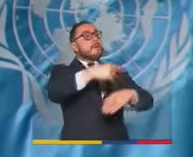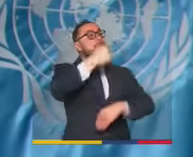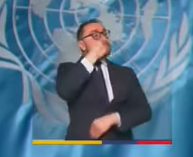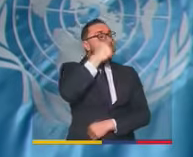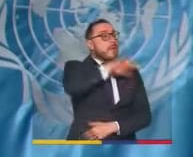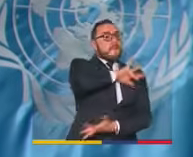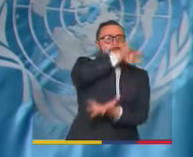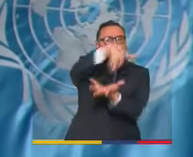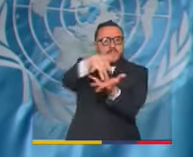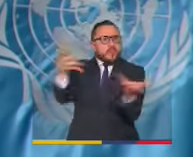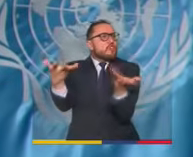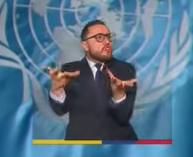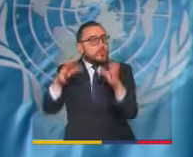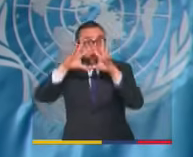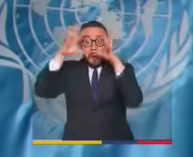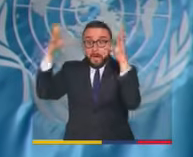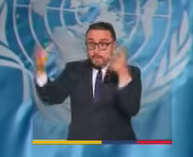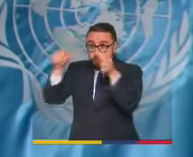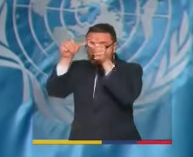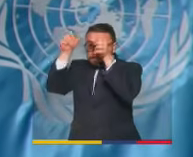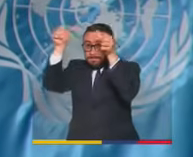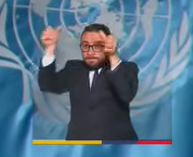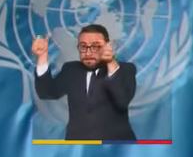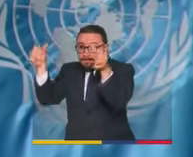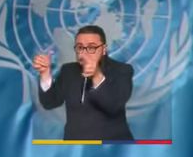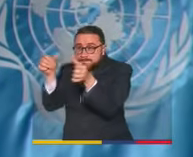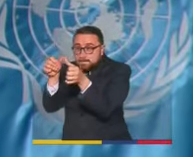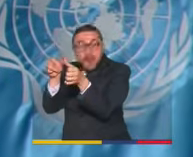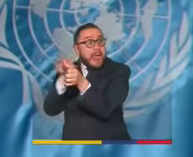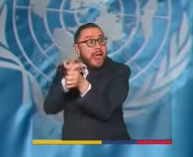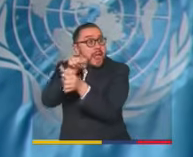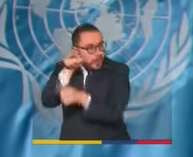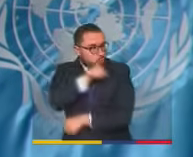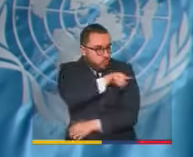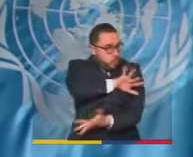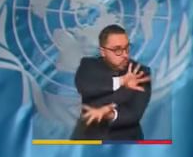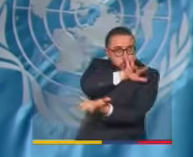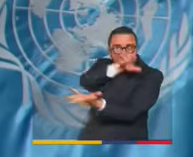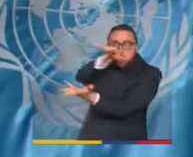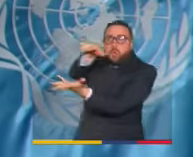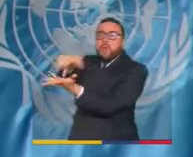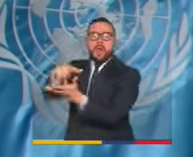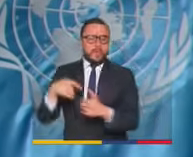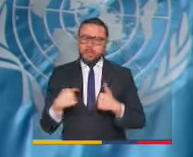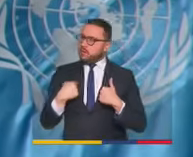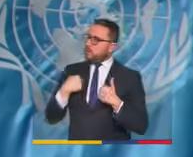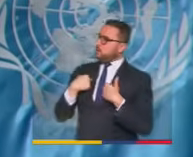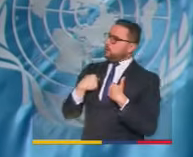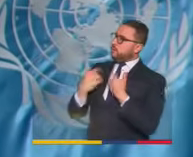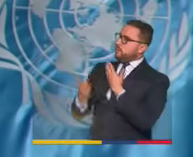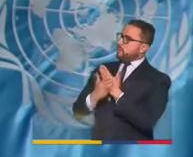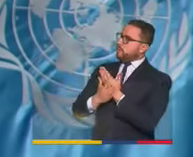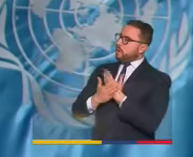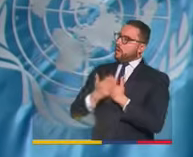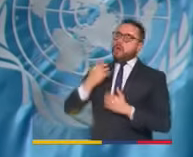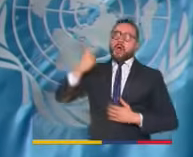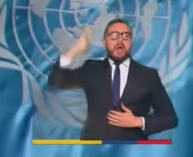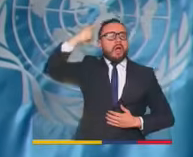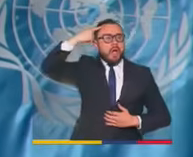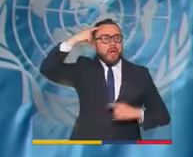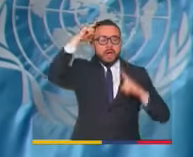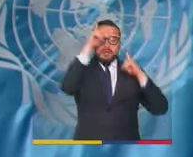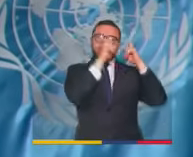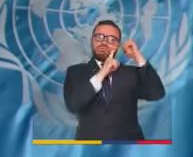corazón del mundo. Y me quedó la idea en la cabeza. He vivido y